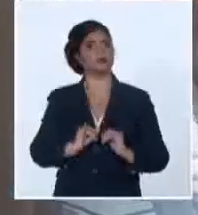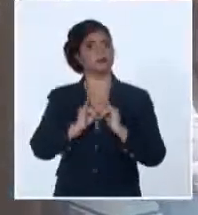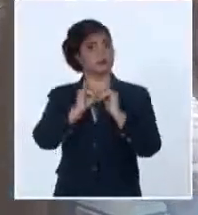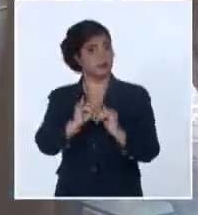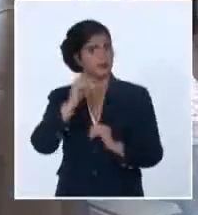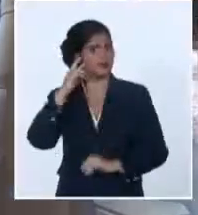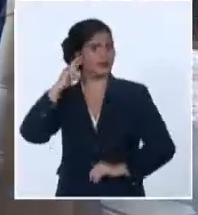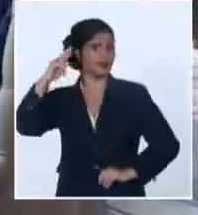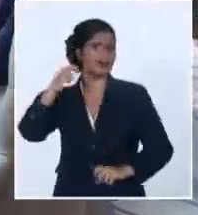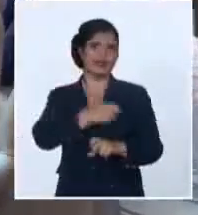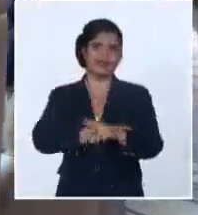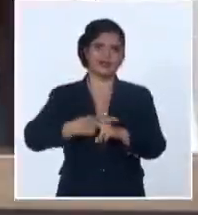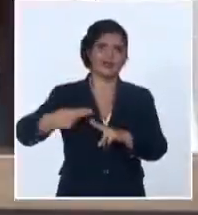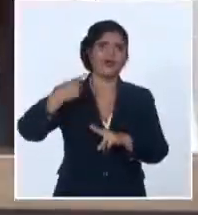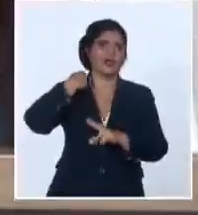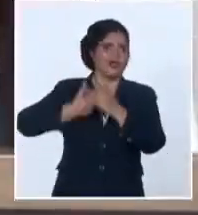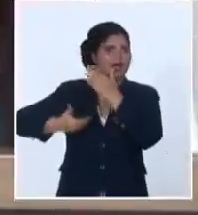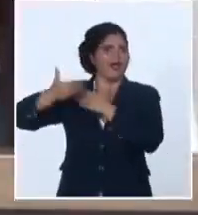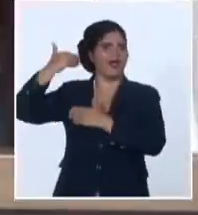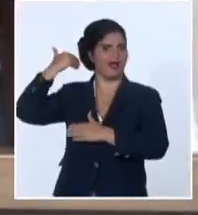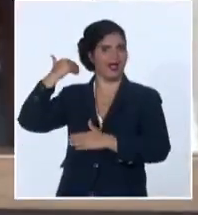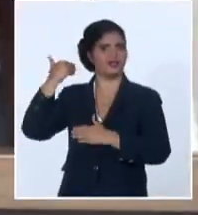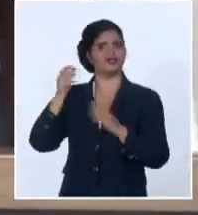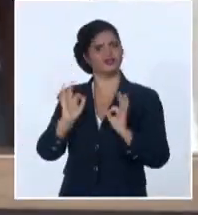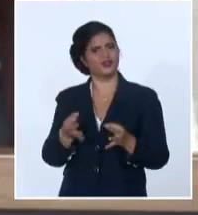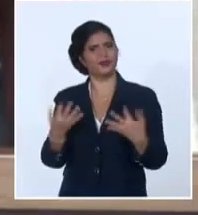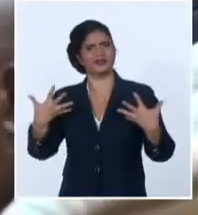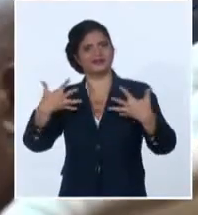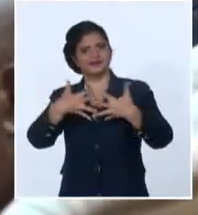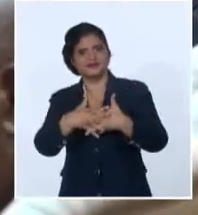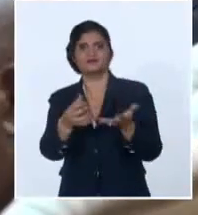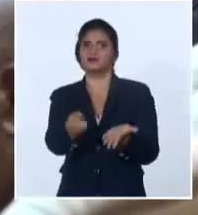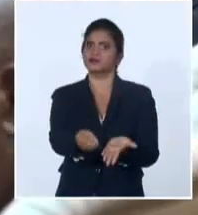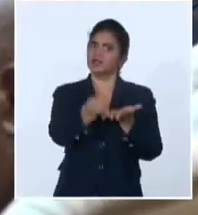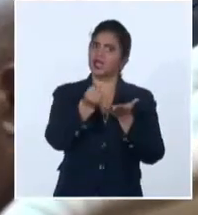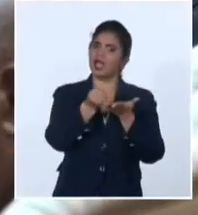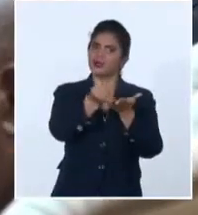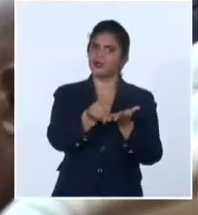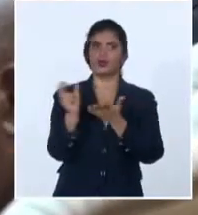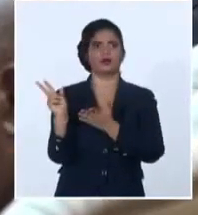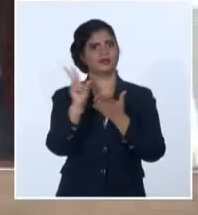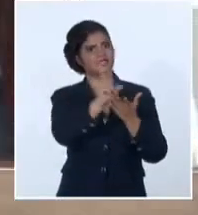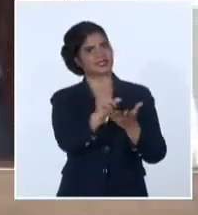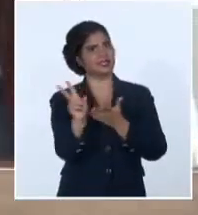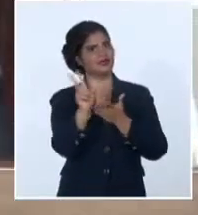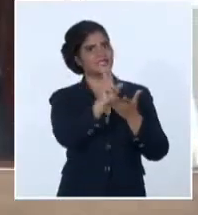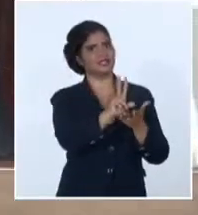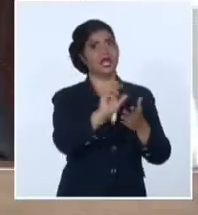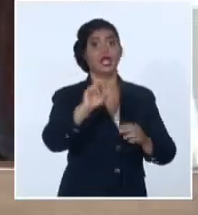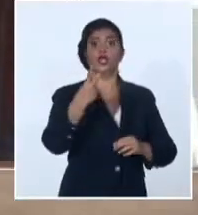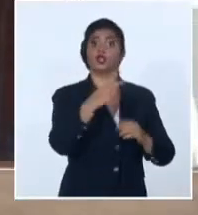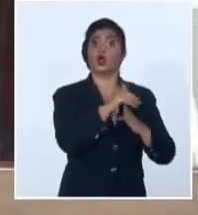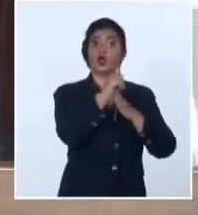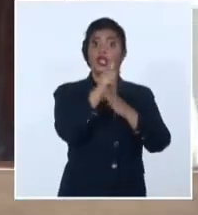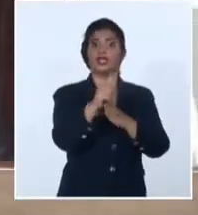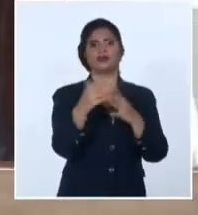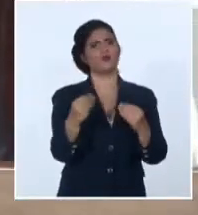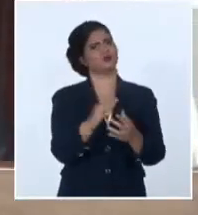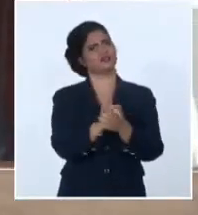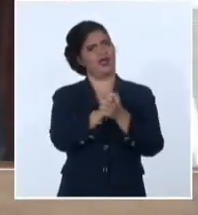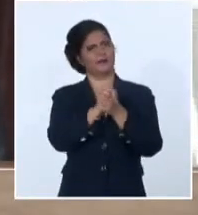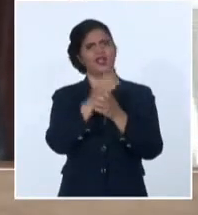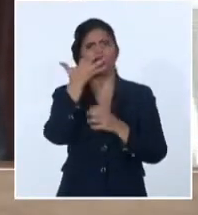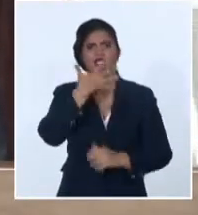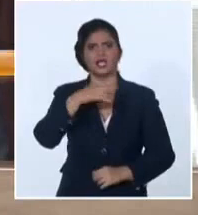ambos pueblos, herederos del legado de hermandad inquebrantable forjado por Neto y Fidel. Esta visita la